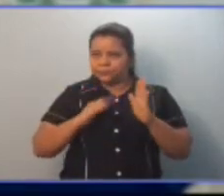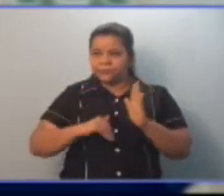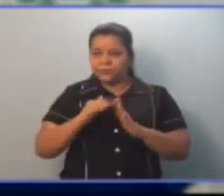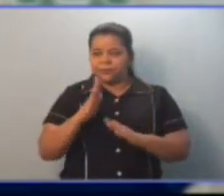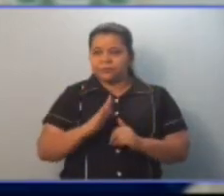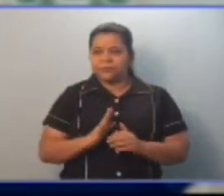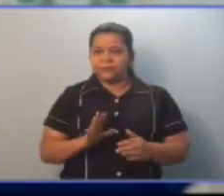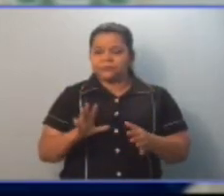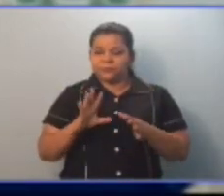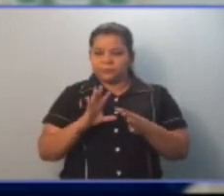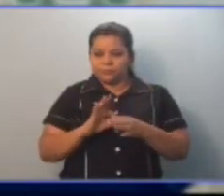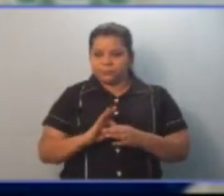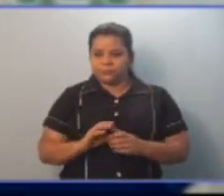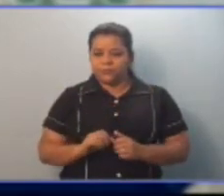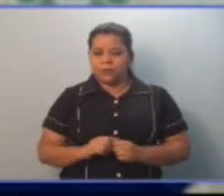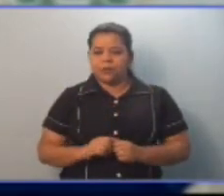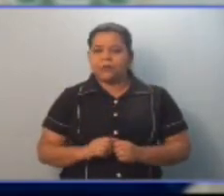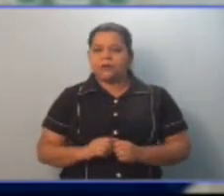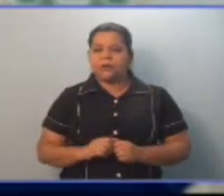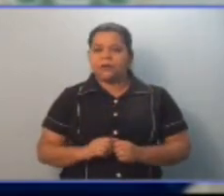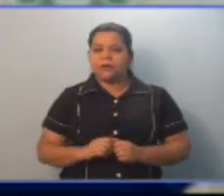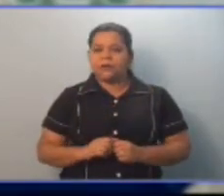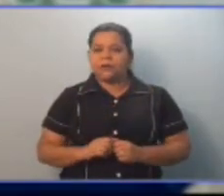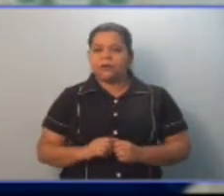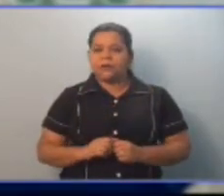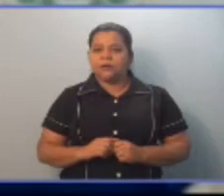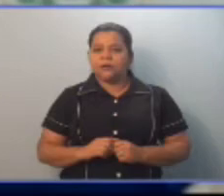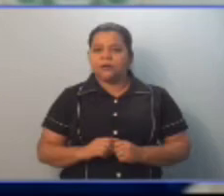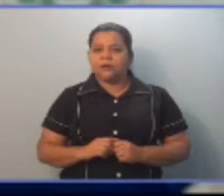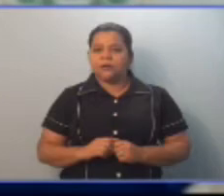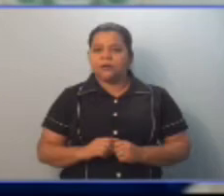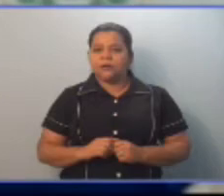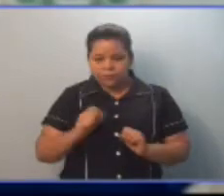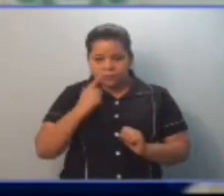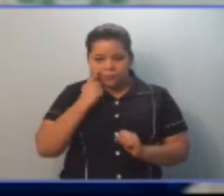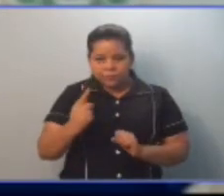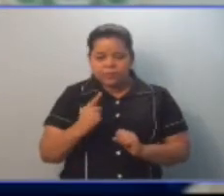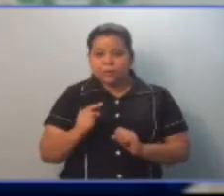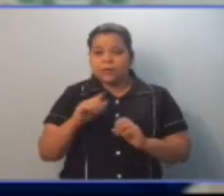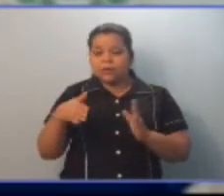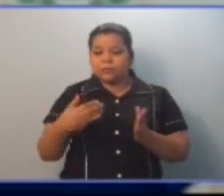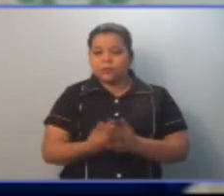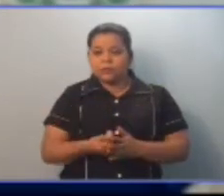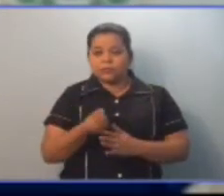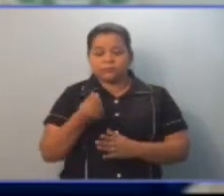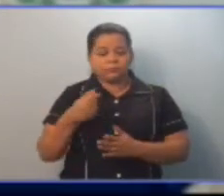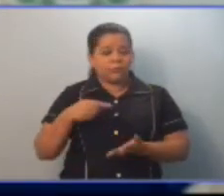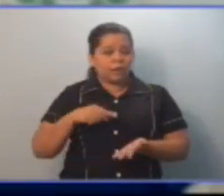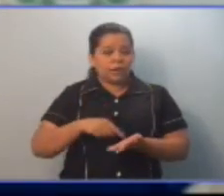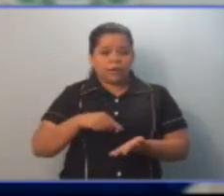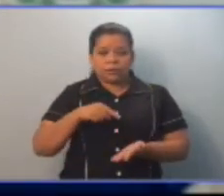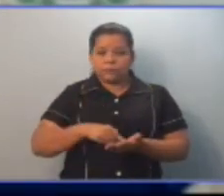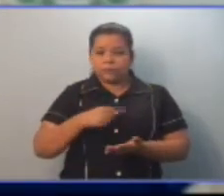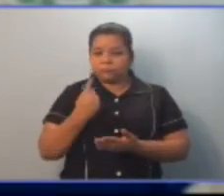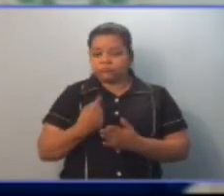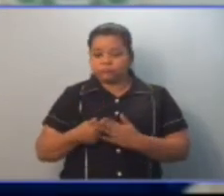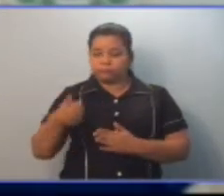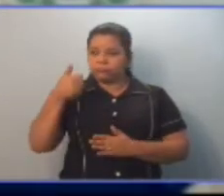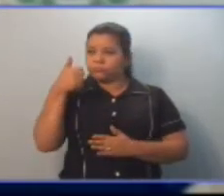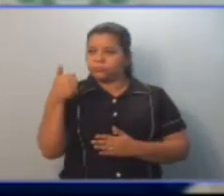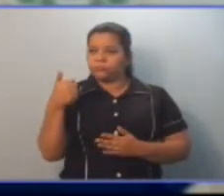ayudar a monitorear el enriquecimiento ilícito del funcionario. Pero